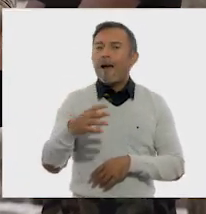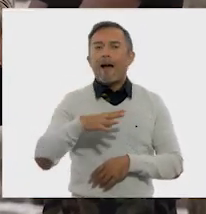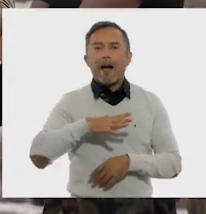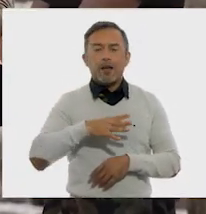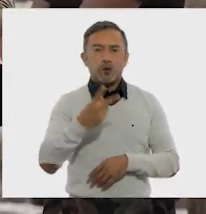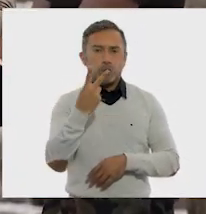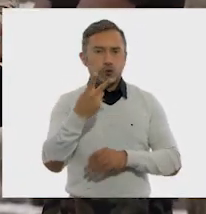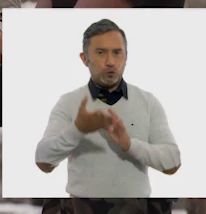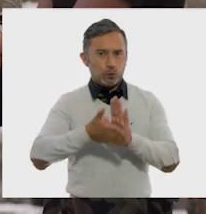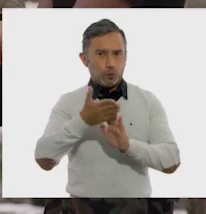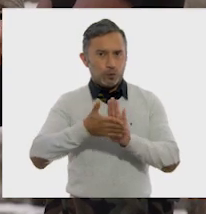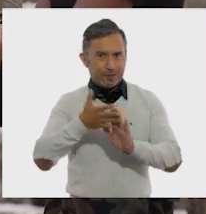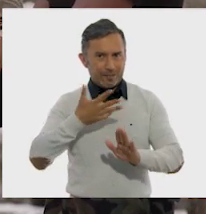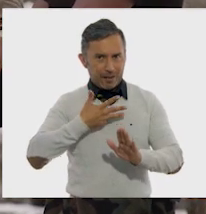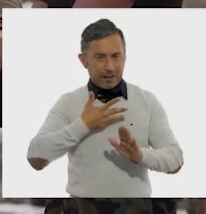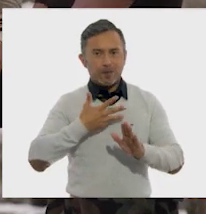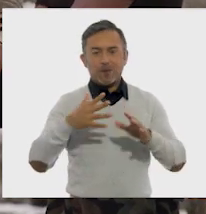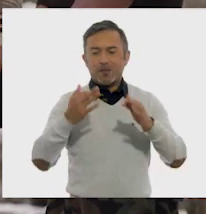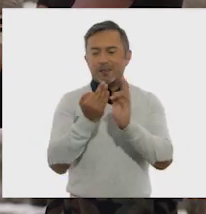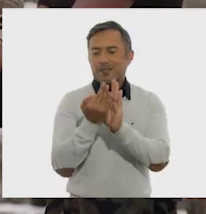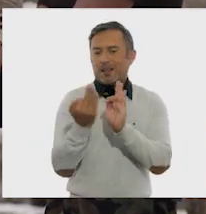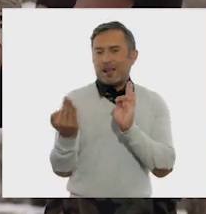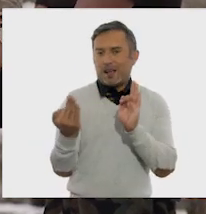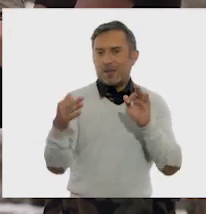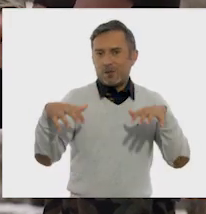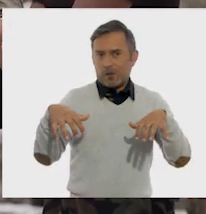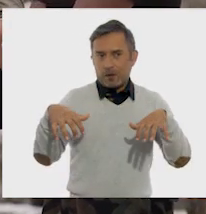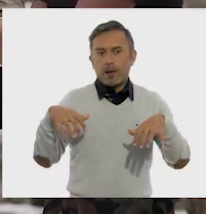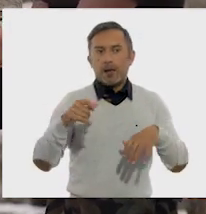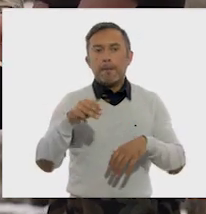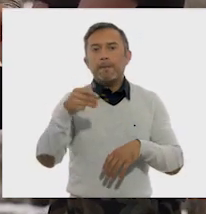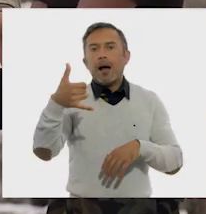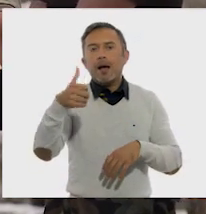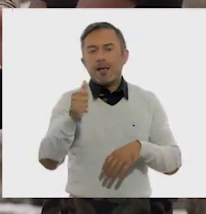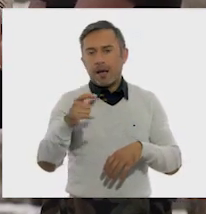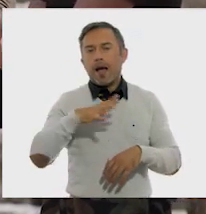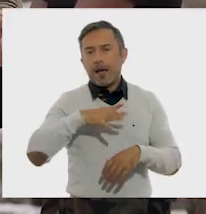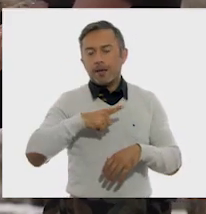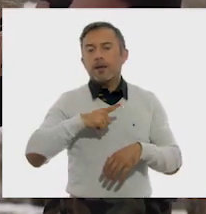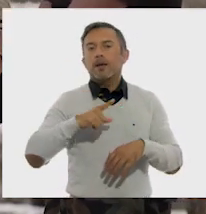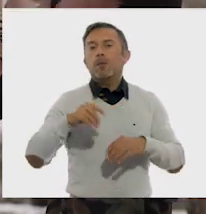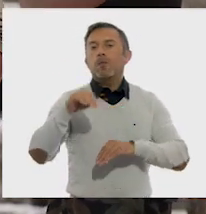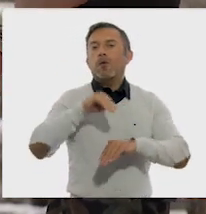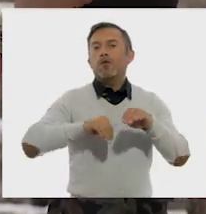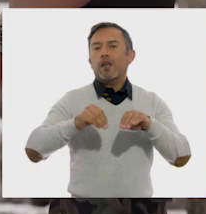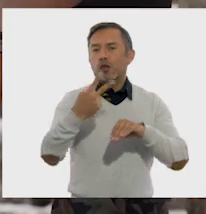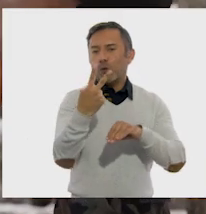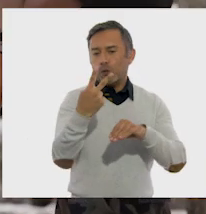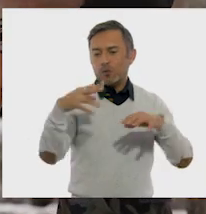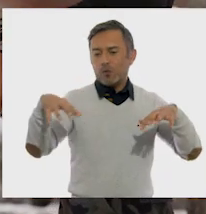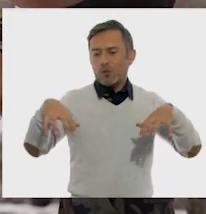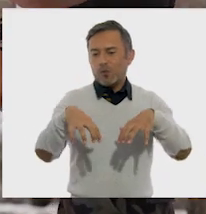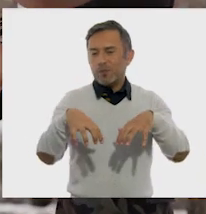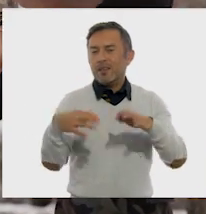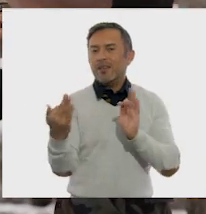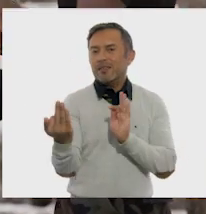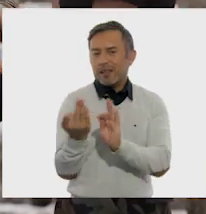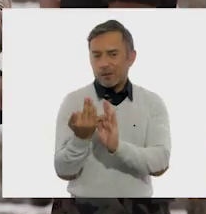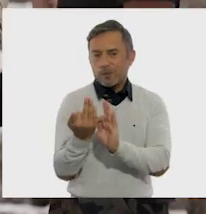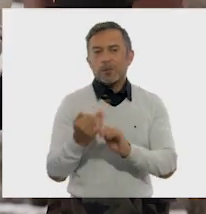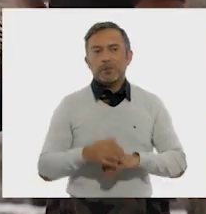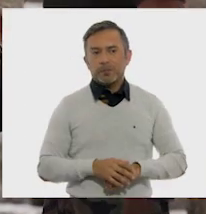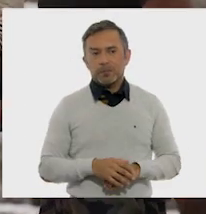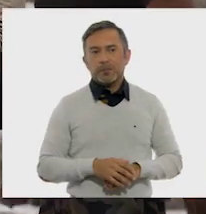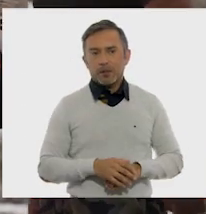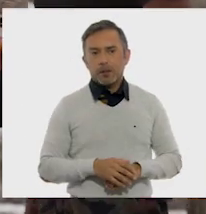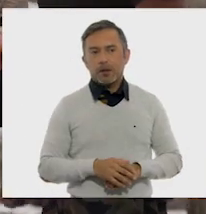muy cerca de la otra, y eso en maya se dice Calakmul, dos cerros adyacentes, dos cerros juntos. ¿Cuáles son los cerros? ¿Los vamos a ver al rato? Sí,